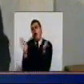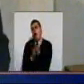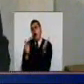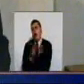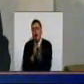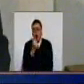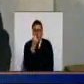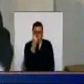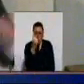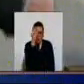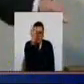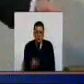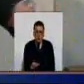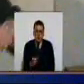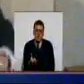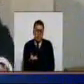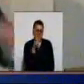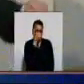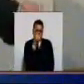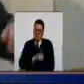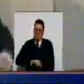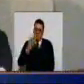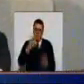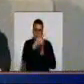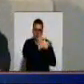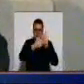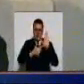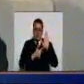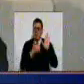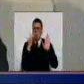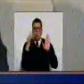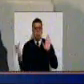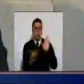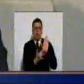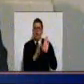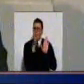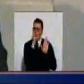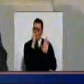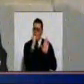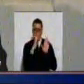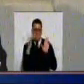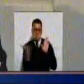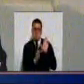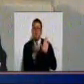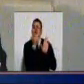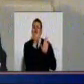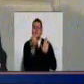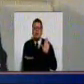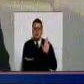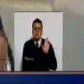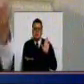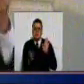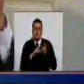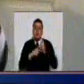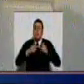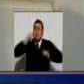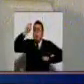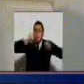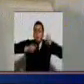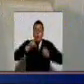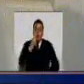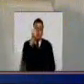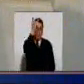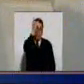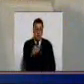genialidad. Y ahora vamos a ver que eso es inconstitucional, ilegal, las subastas de uno. Por